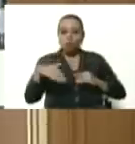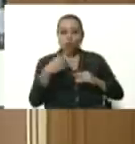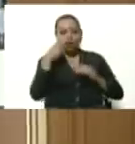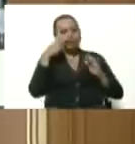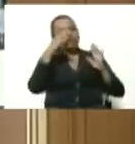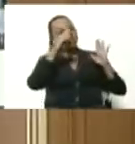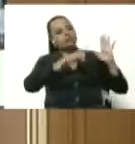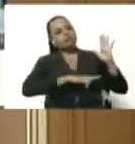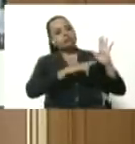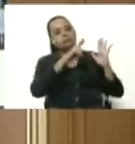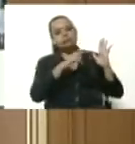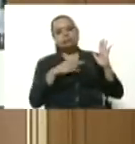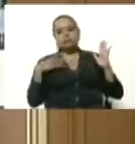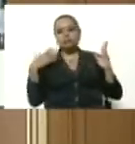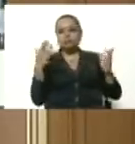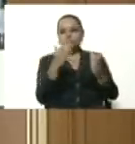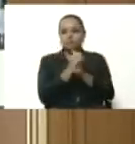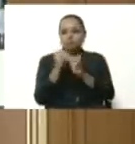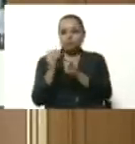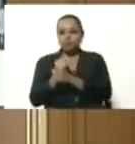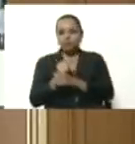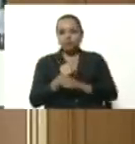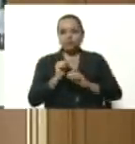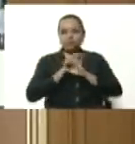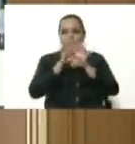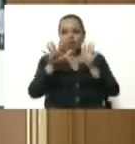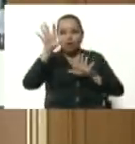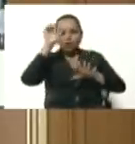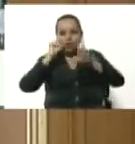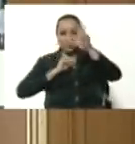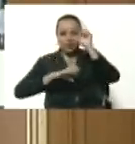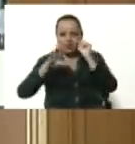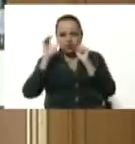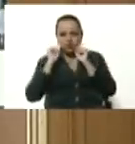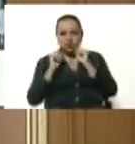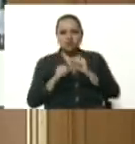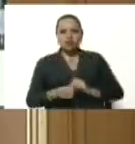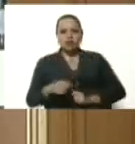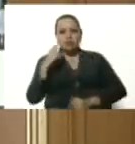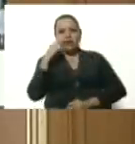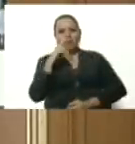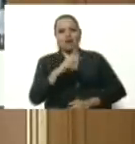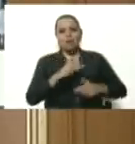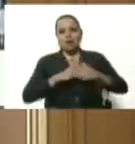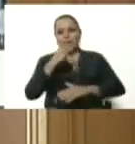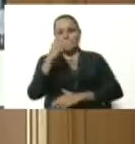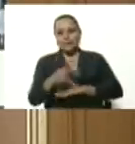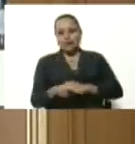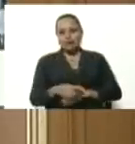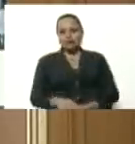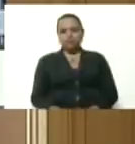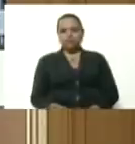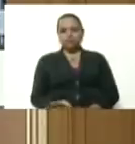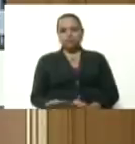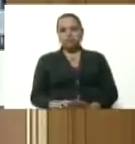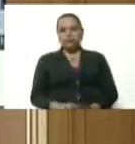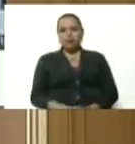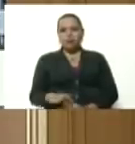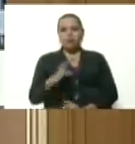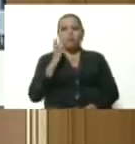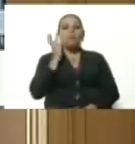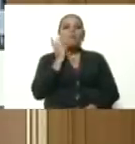consultar y ponerse bien para documentarnos, para que develemos el plan. Por ejemplo, en el